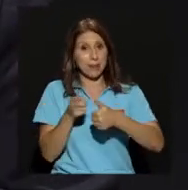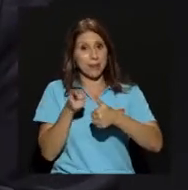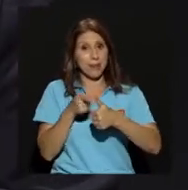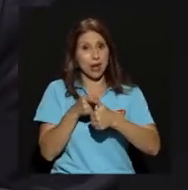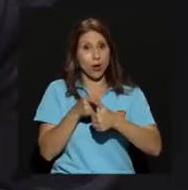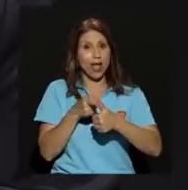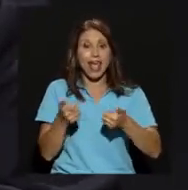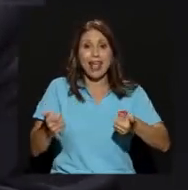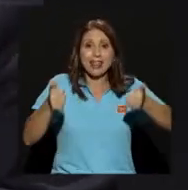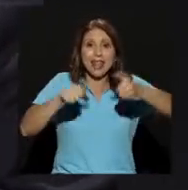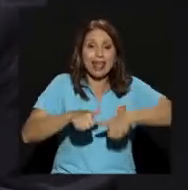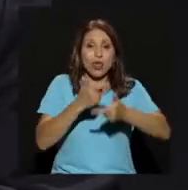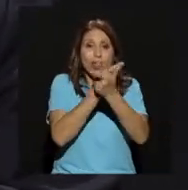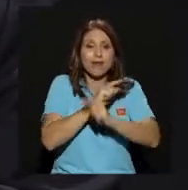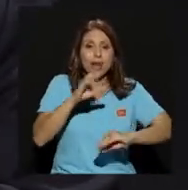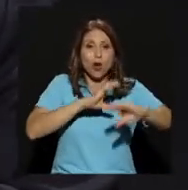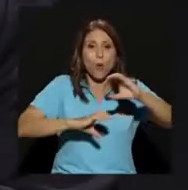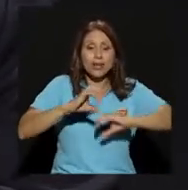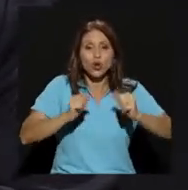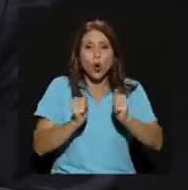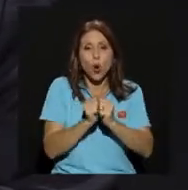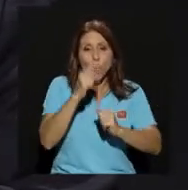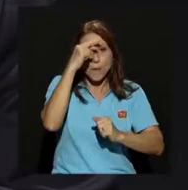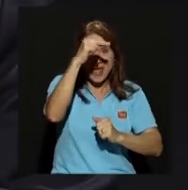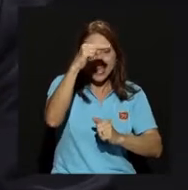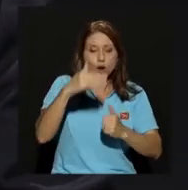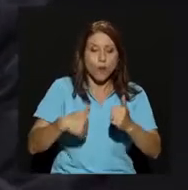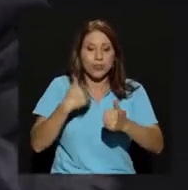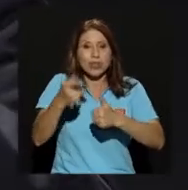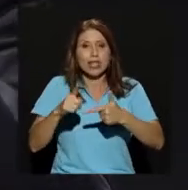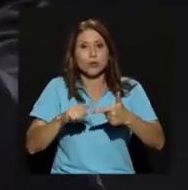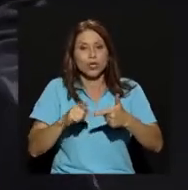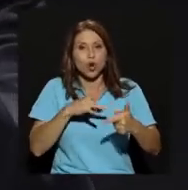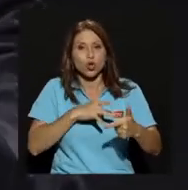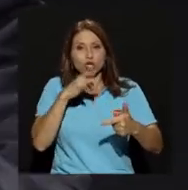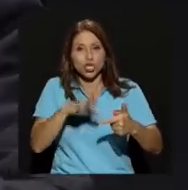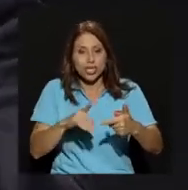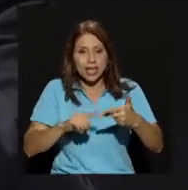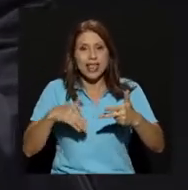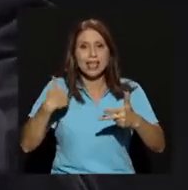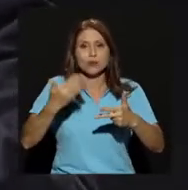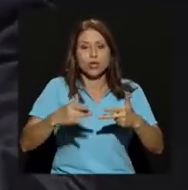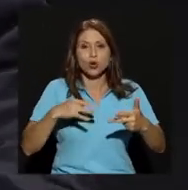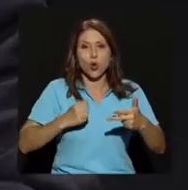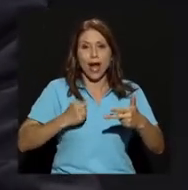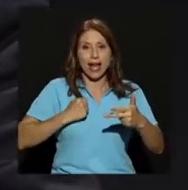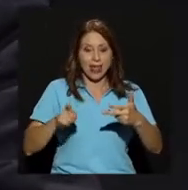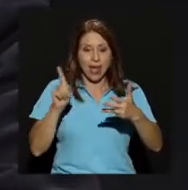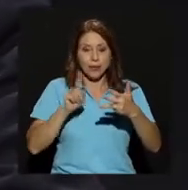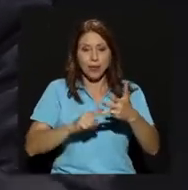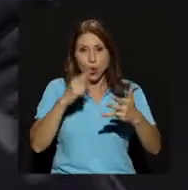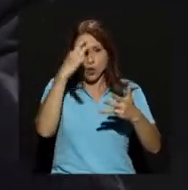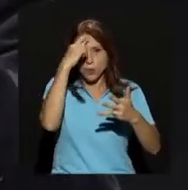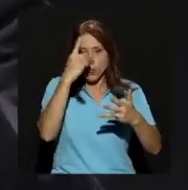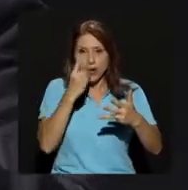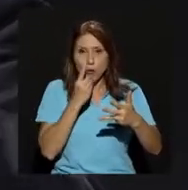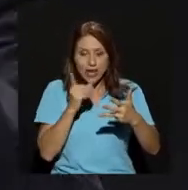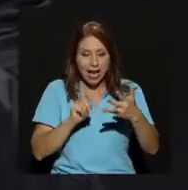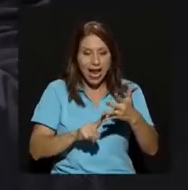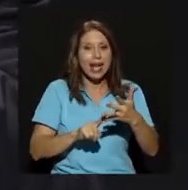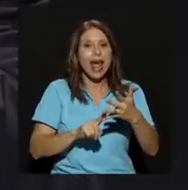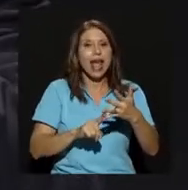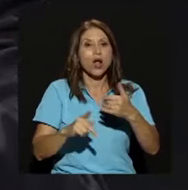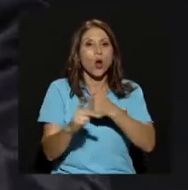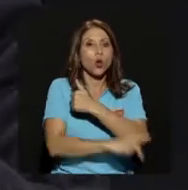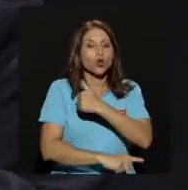con méxico después se negoció con con chile después con canadá teníamos uno con república dominicana con los países